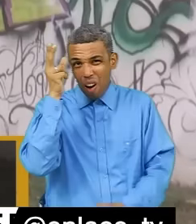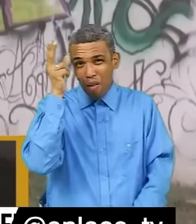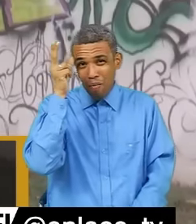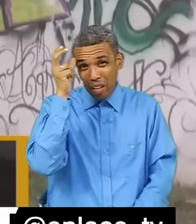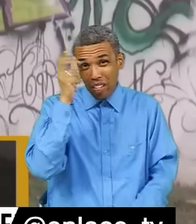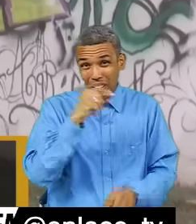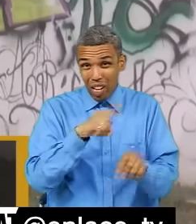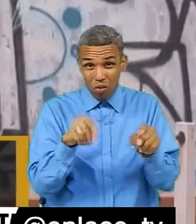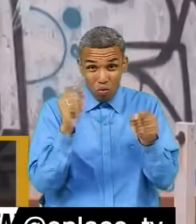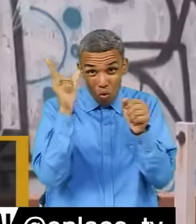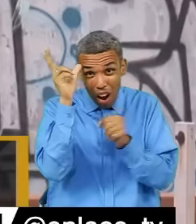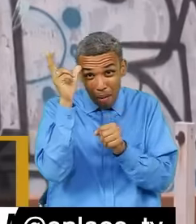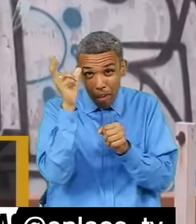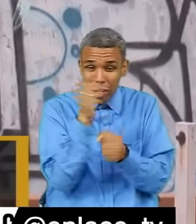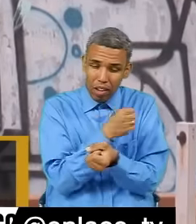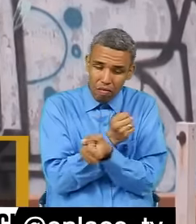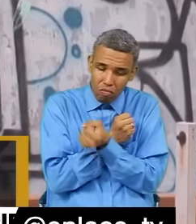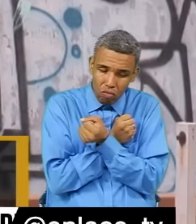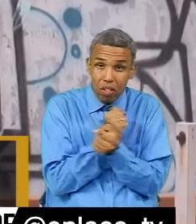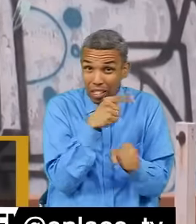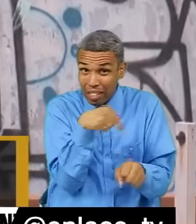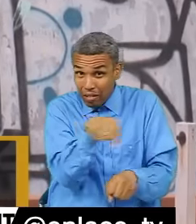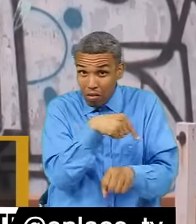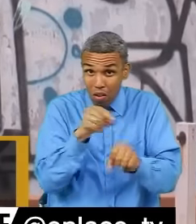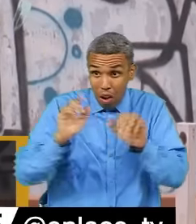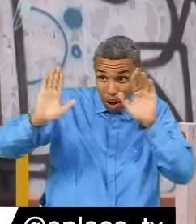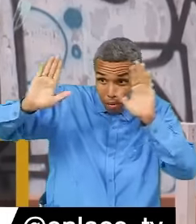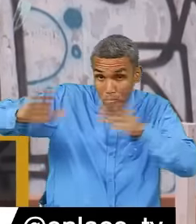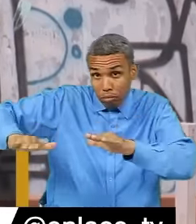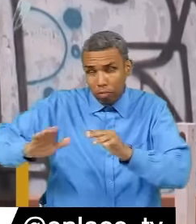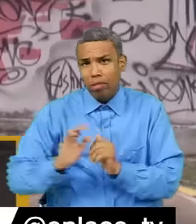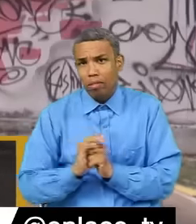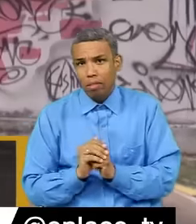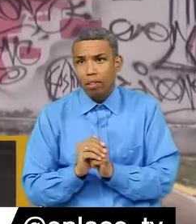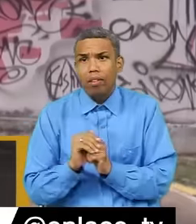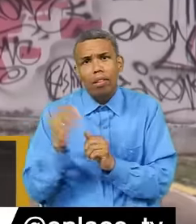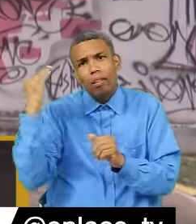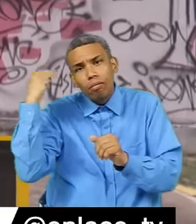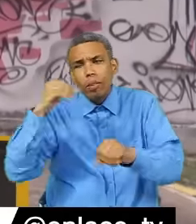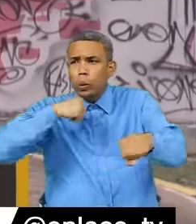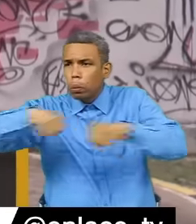Camilo Torres, que desde que lo pintamos no ha habido ni un rayón. Esperamos que todos los